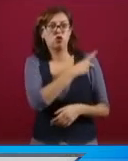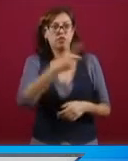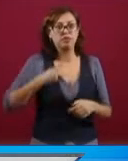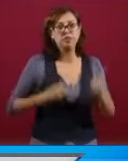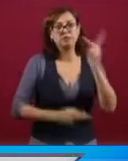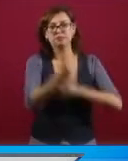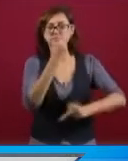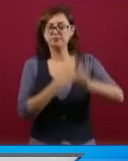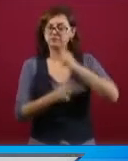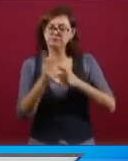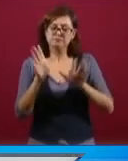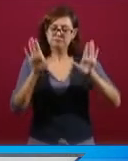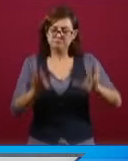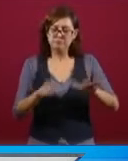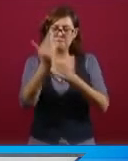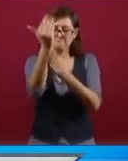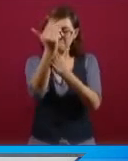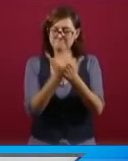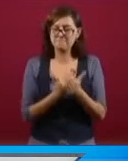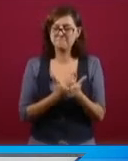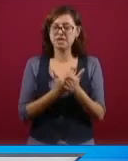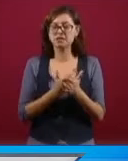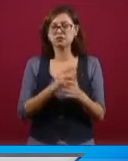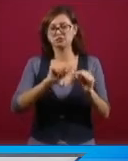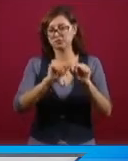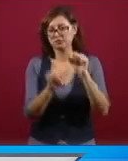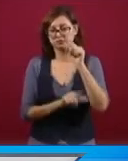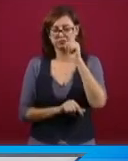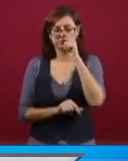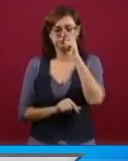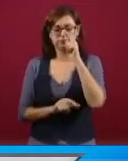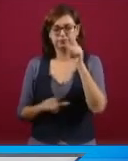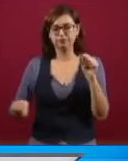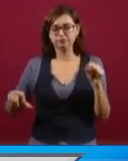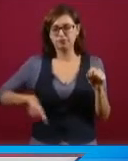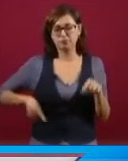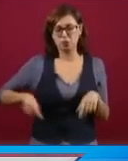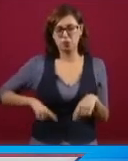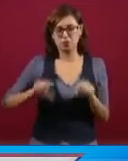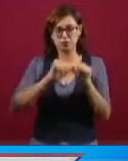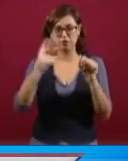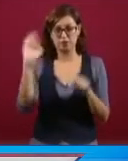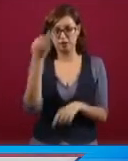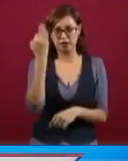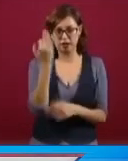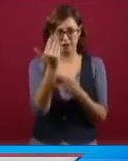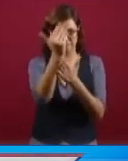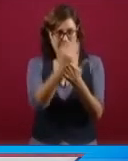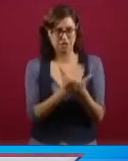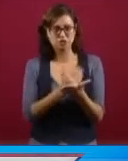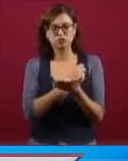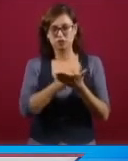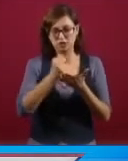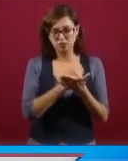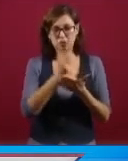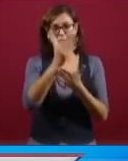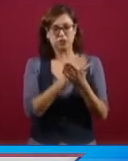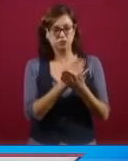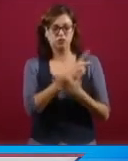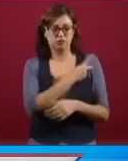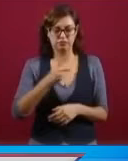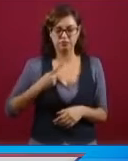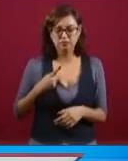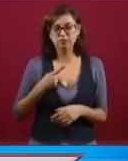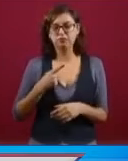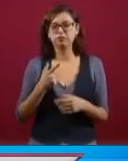términos reales, a pesar de que ha subido el precio del petróleo. Cada vez que la gasolina tiende a subir, se disminuye el IEPS para evitar que se disparen los